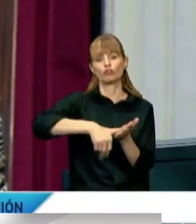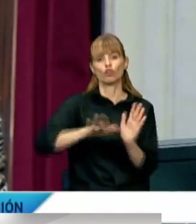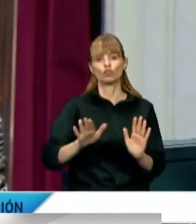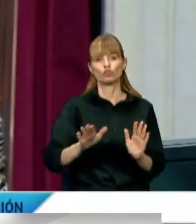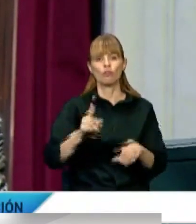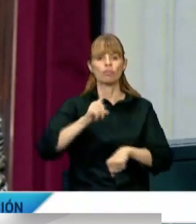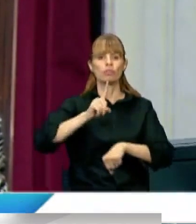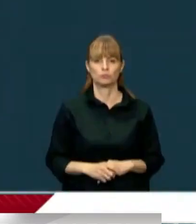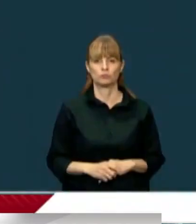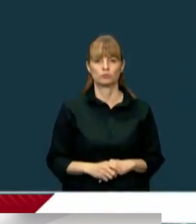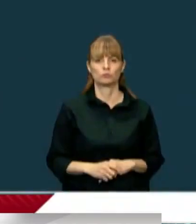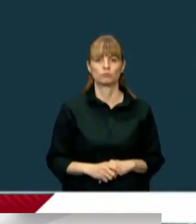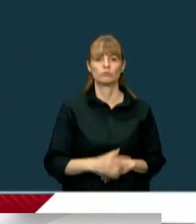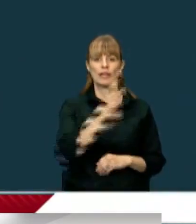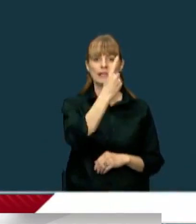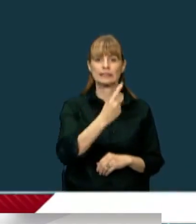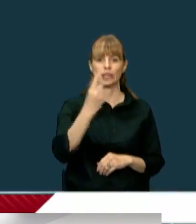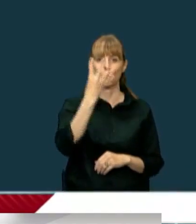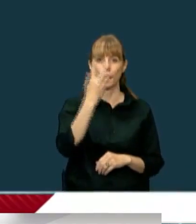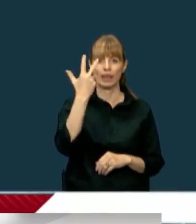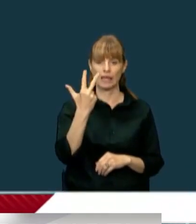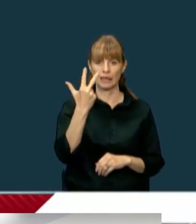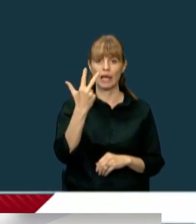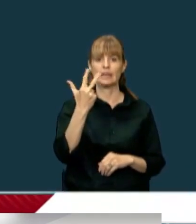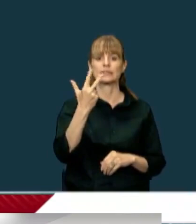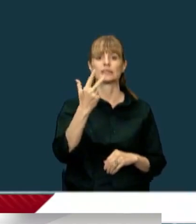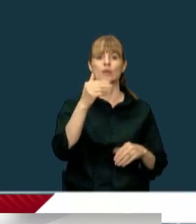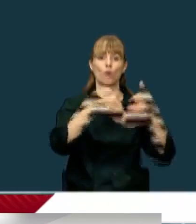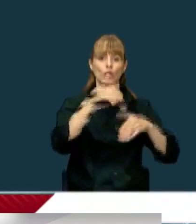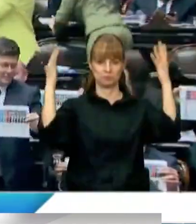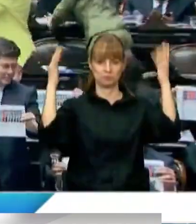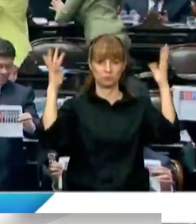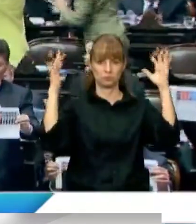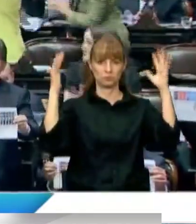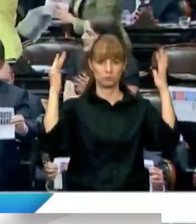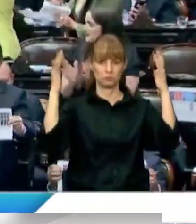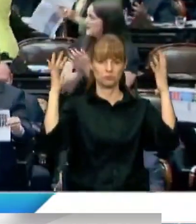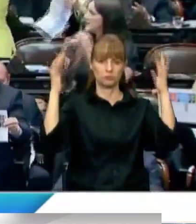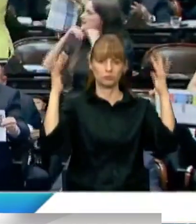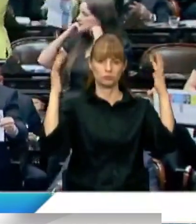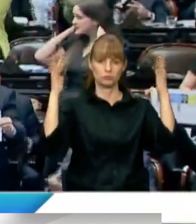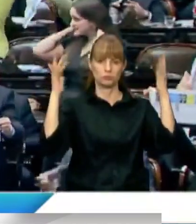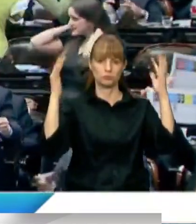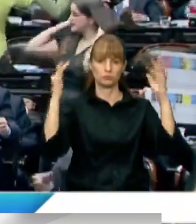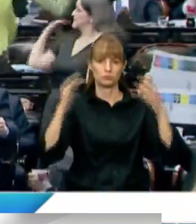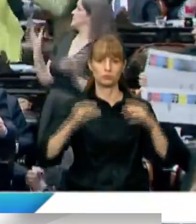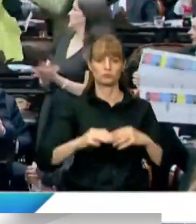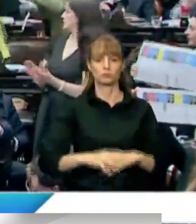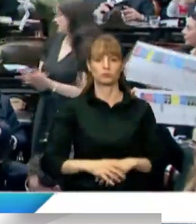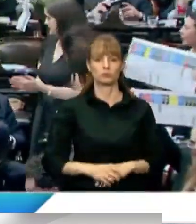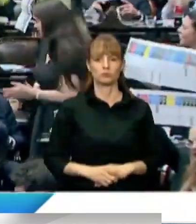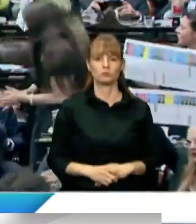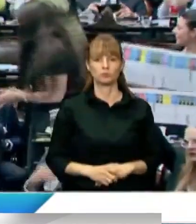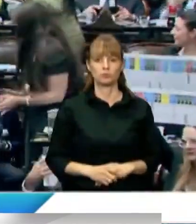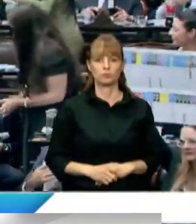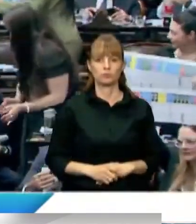votarán a partir de la tradicional boleta partidaria después de que esta tarde la cámara de diputados lo convirtiera